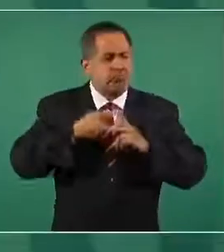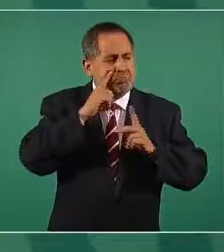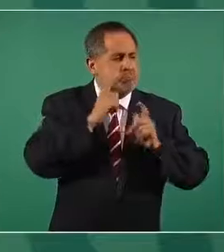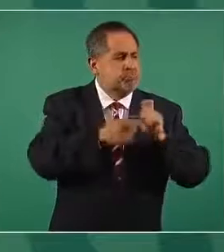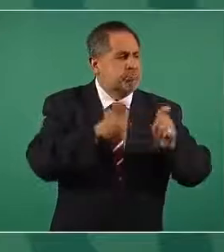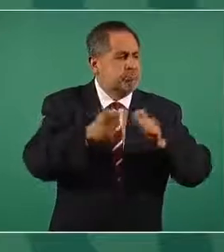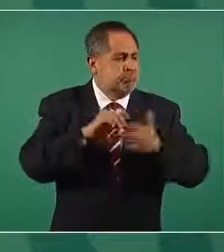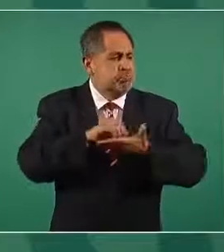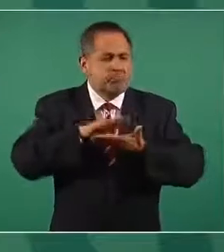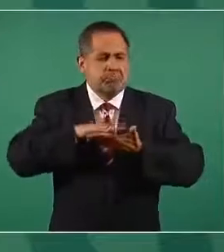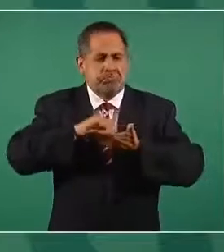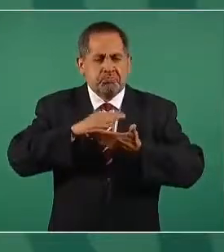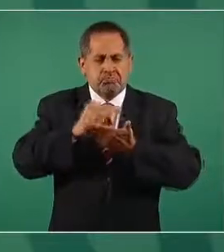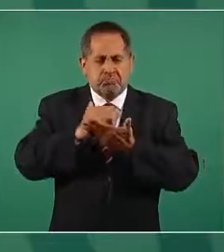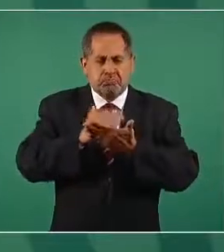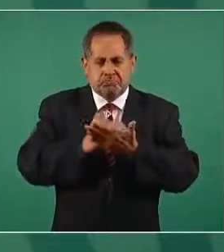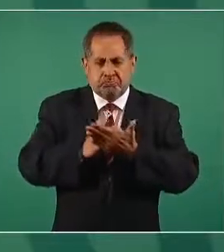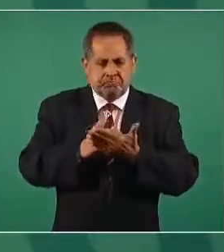seguimiento